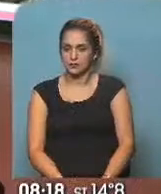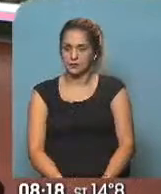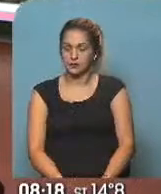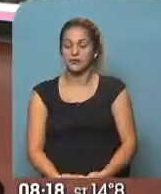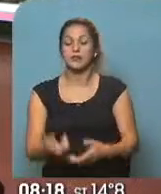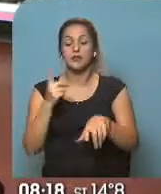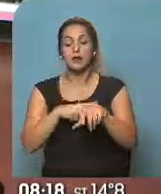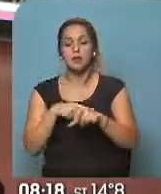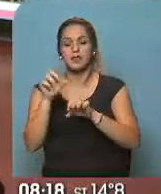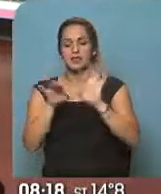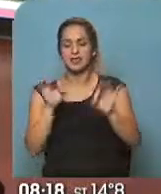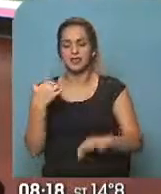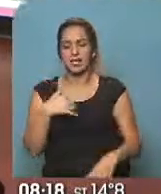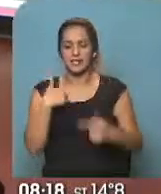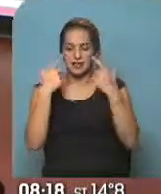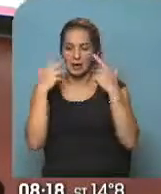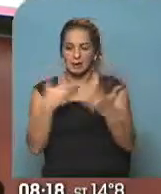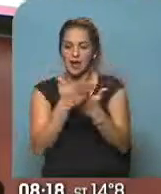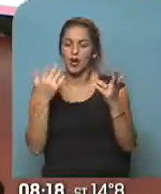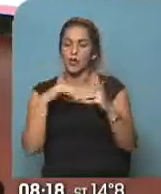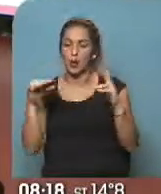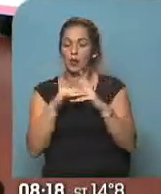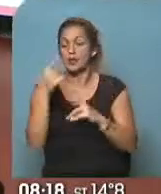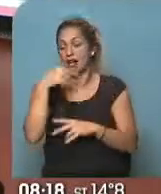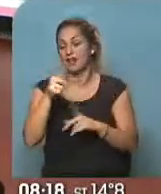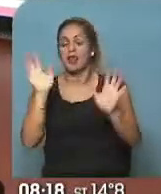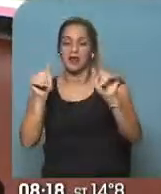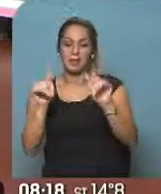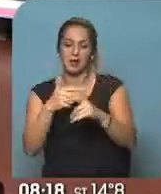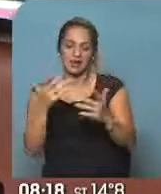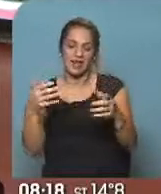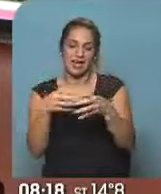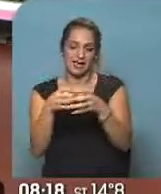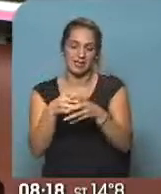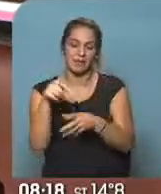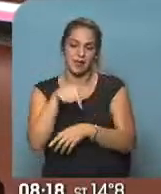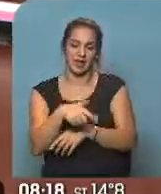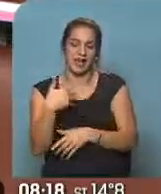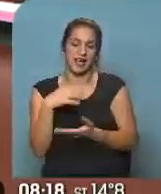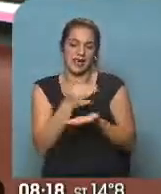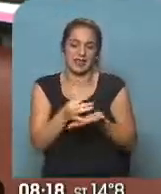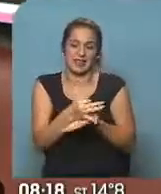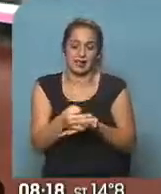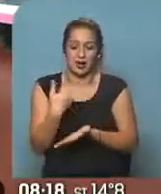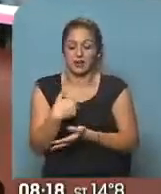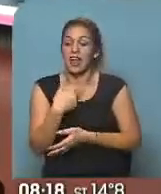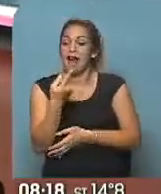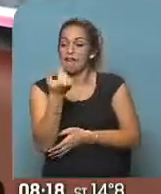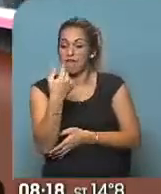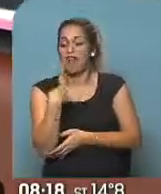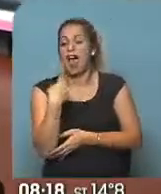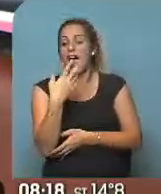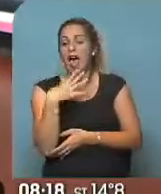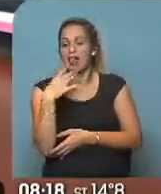Tiempo de la selección argentina de observar un compromiso que terminó siendo la despedida del equipo nacional de nuestro territorio. Recordamos que queda un compromiso todavía